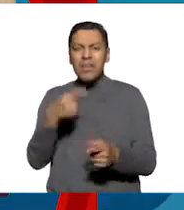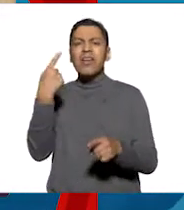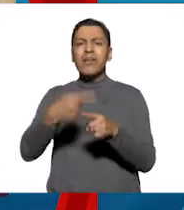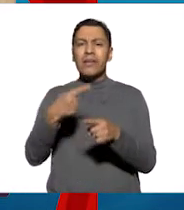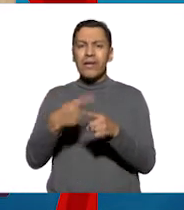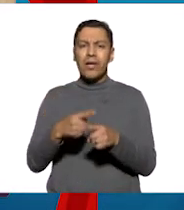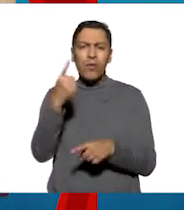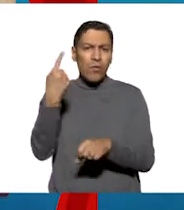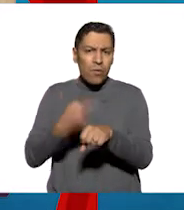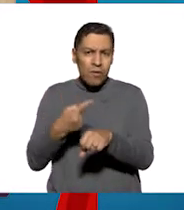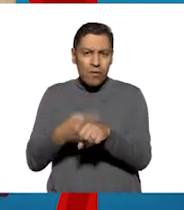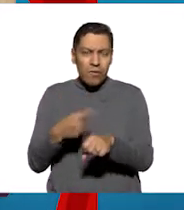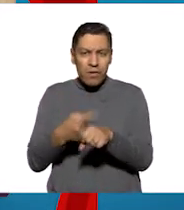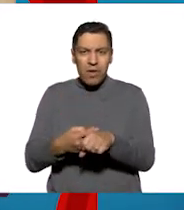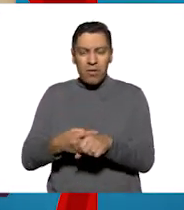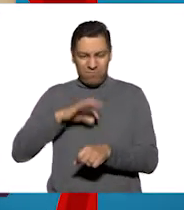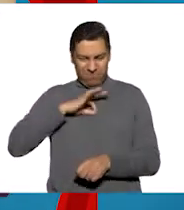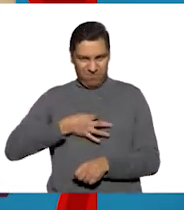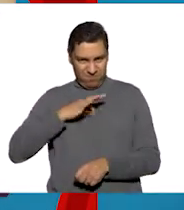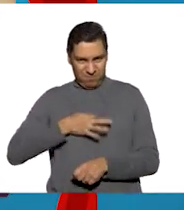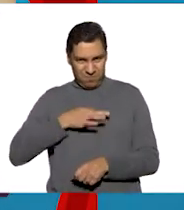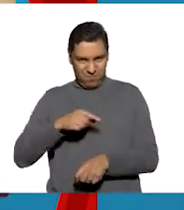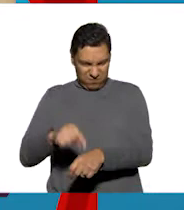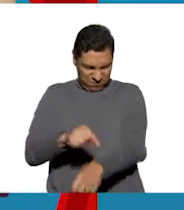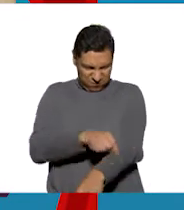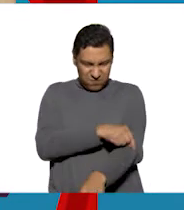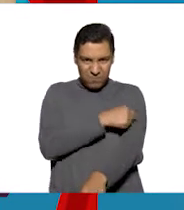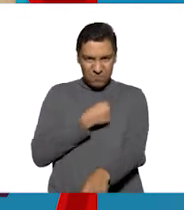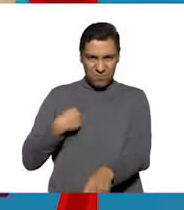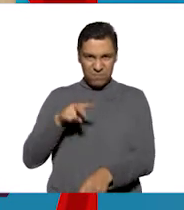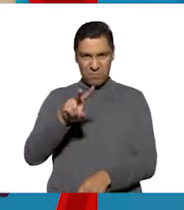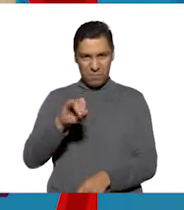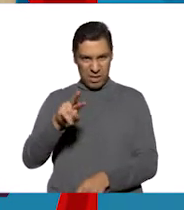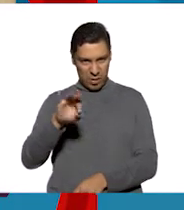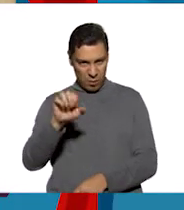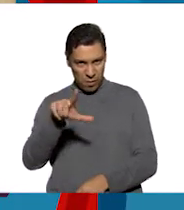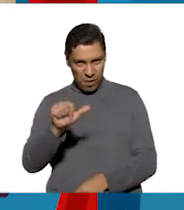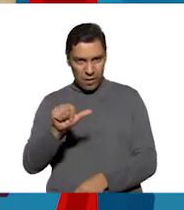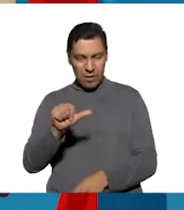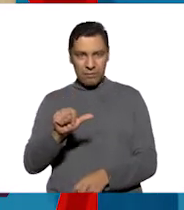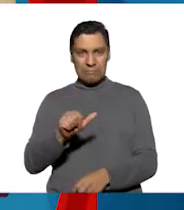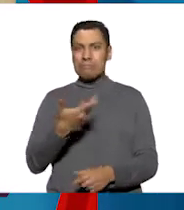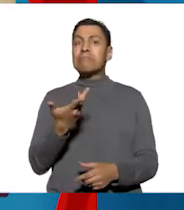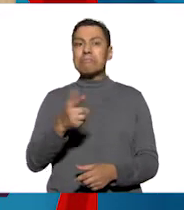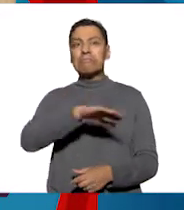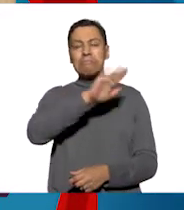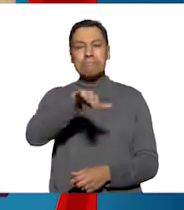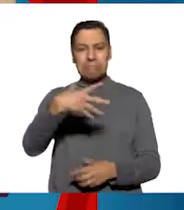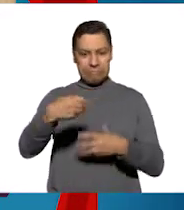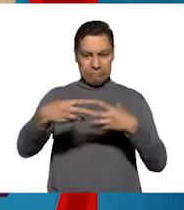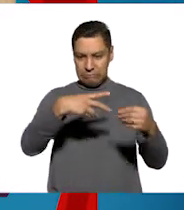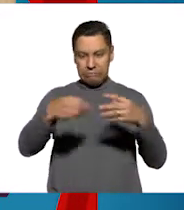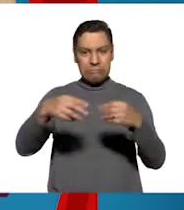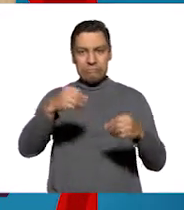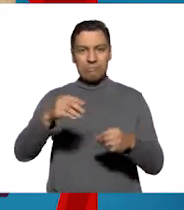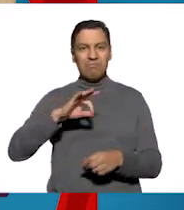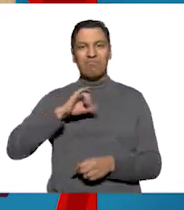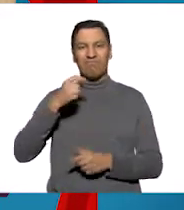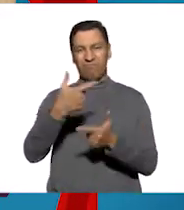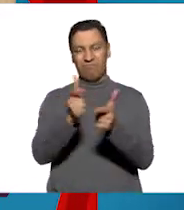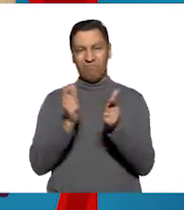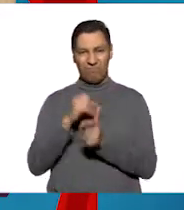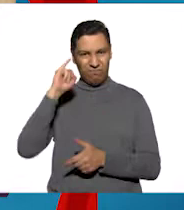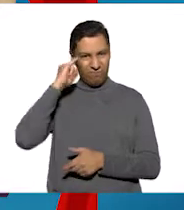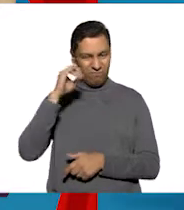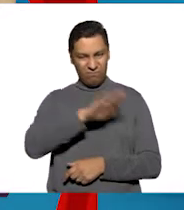un enfermo de cocolistli o viruela, cuyo contagio mató a miles de indígenas durante y después de la conquista,